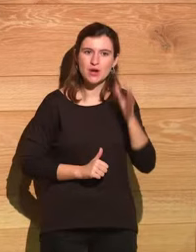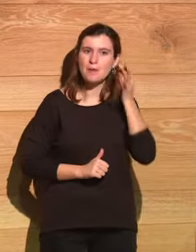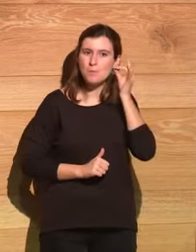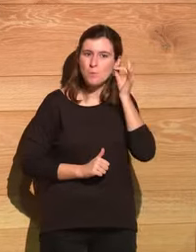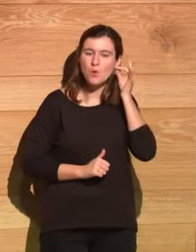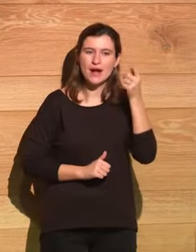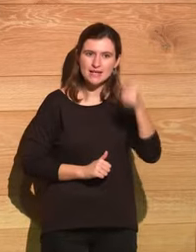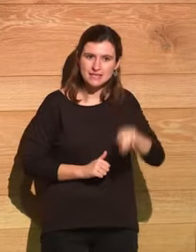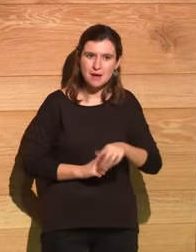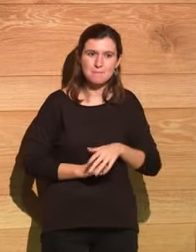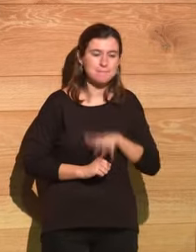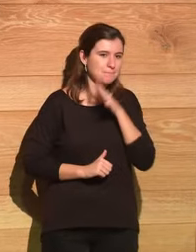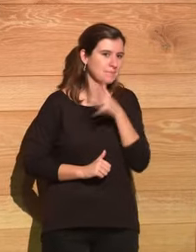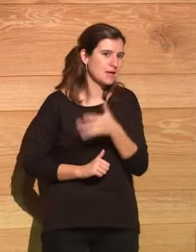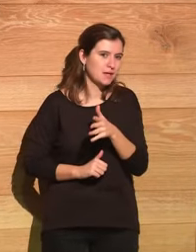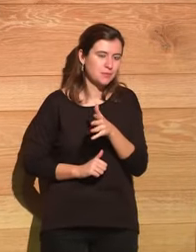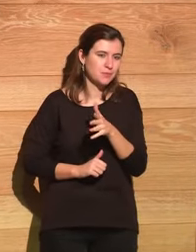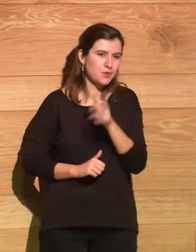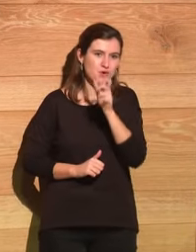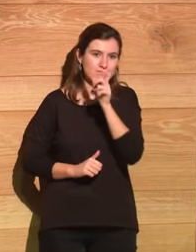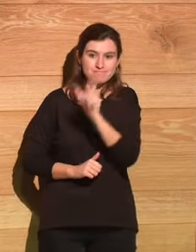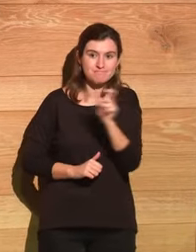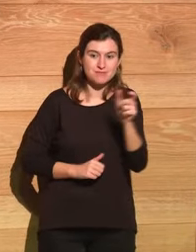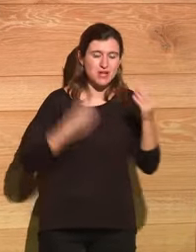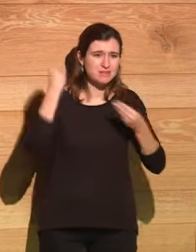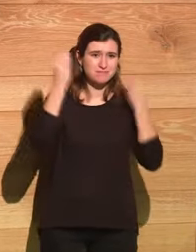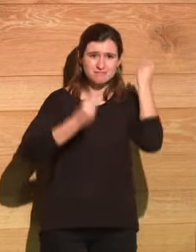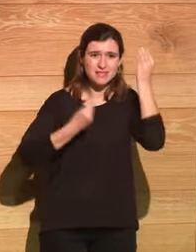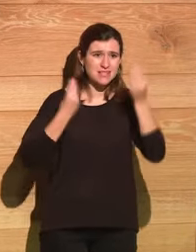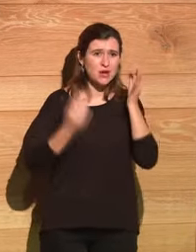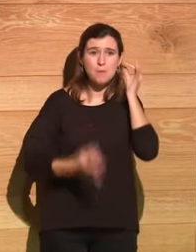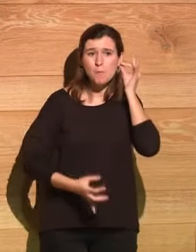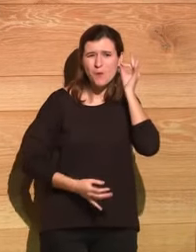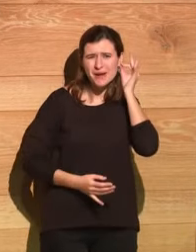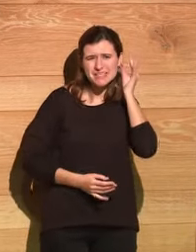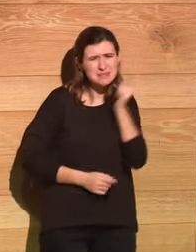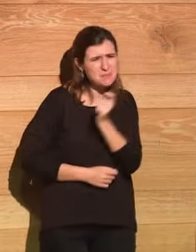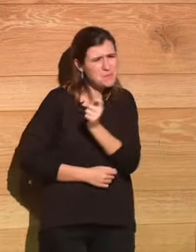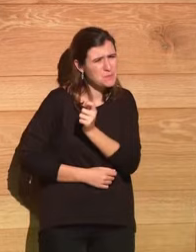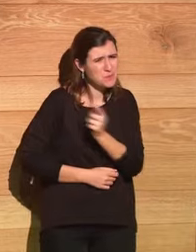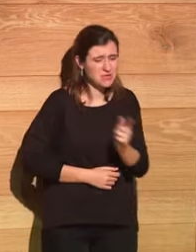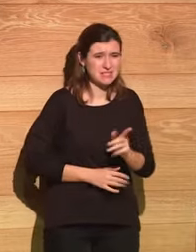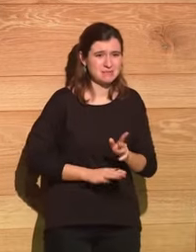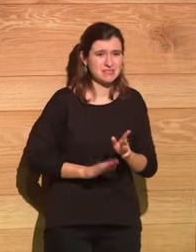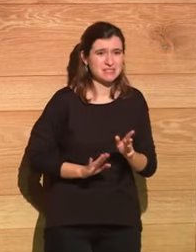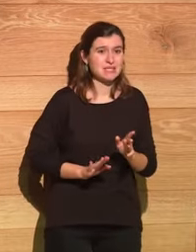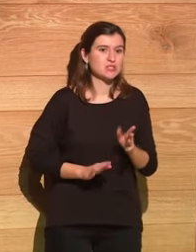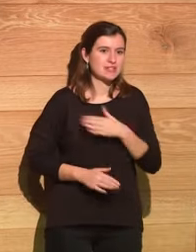mujer, porque hubo muy pocas mujeres pensadoras en el siglo XX y queremos